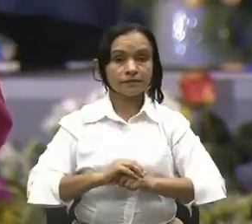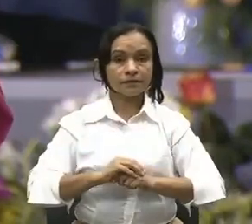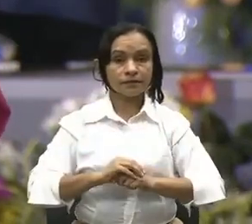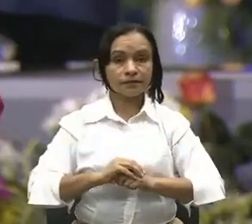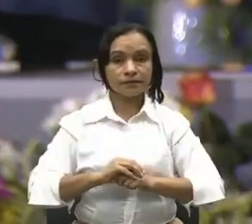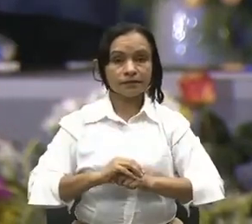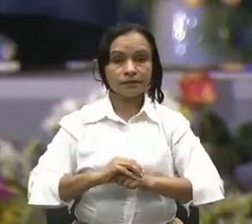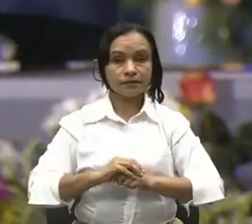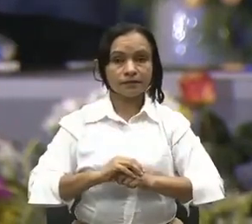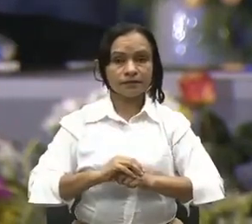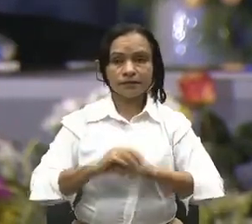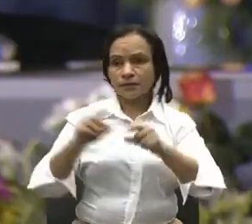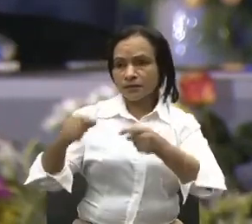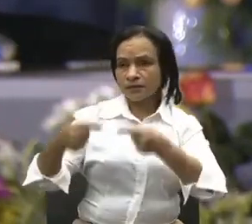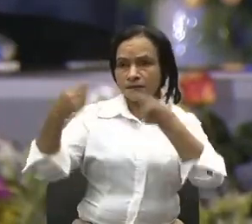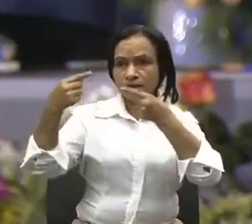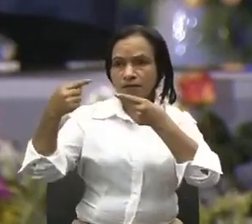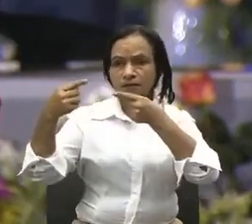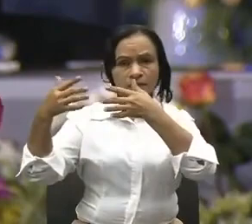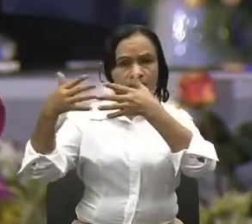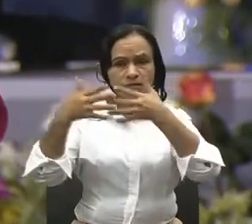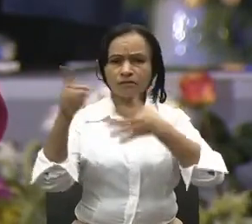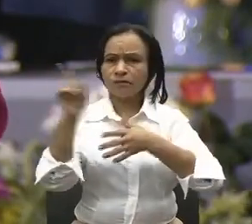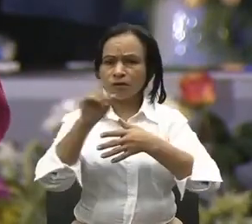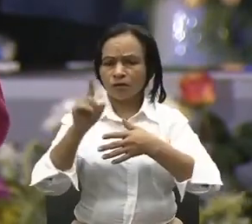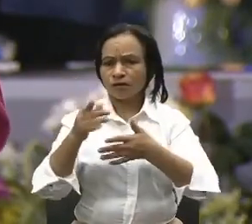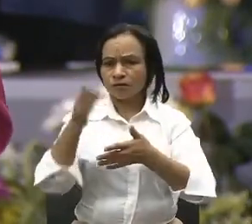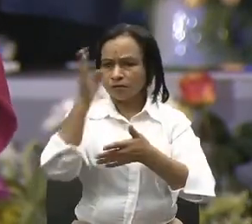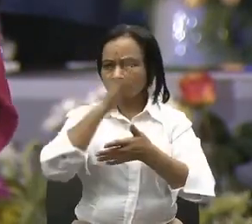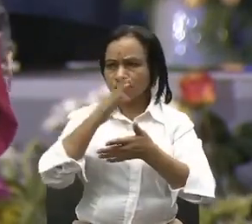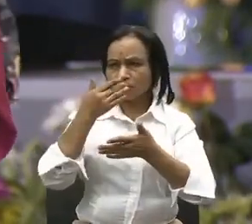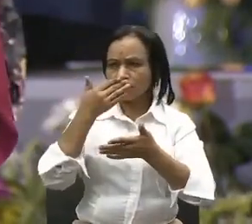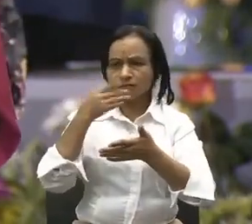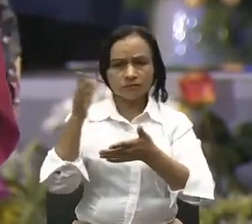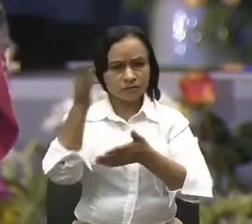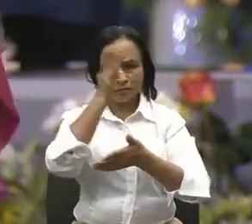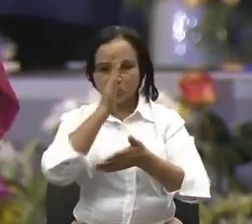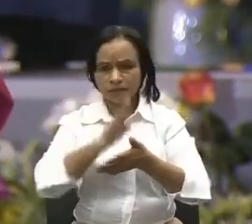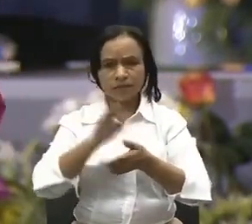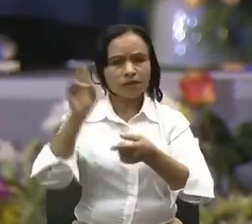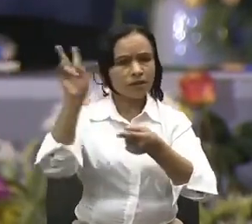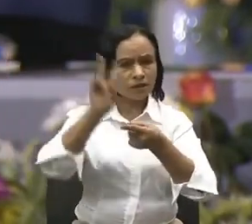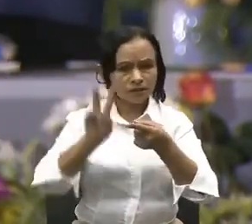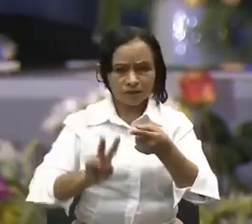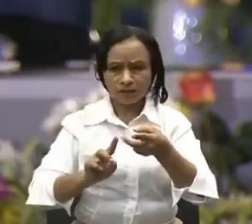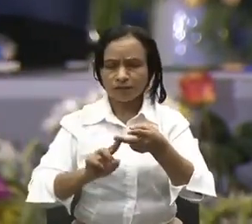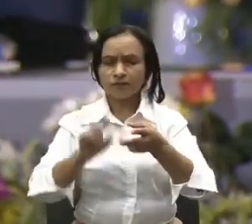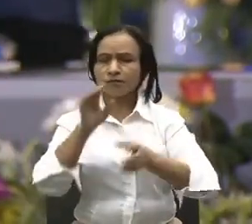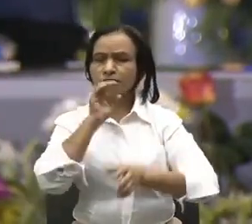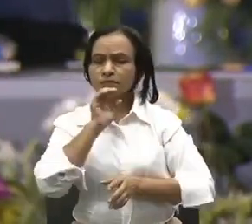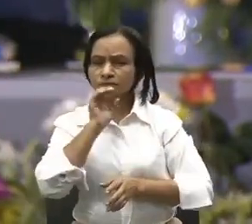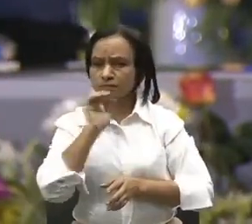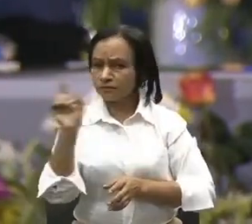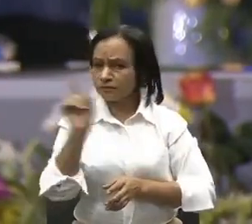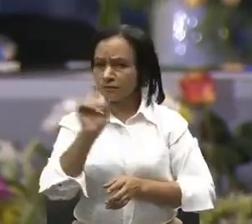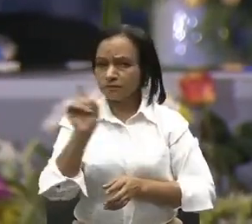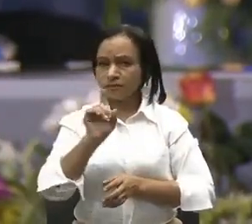no somos enemigos de los Estados Unidos, nunca lo hemos sido. Ni Venezuela, ni Cuba.